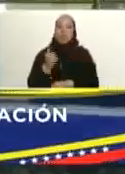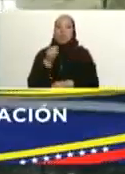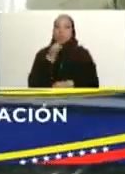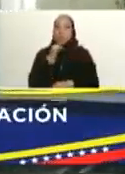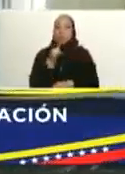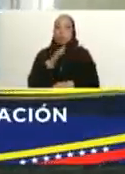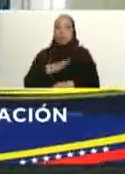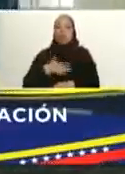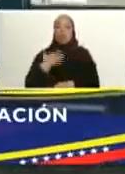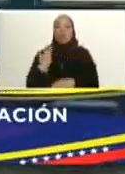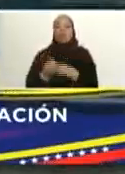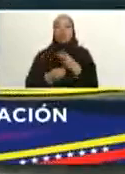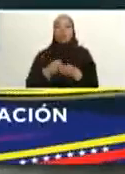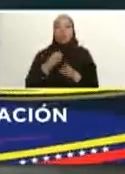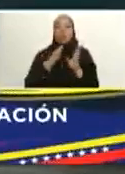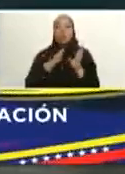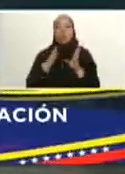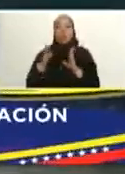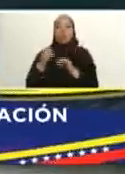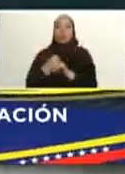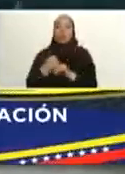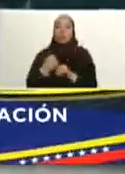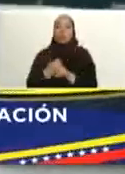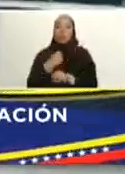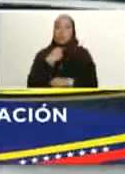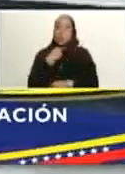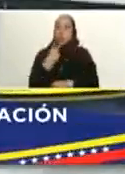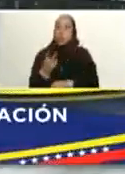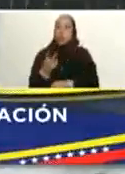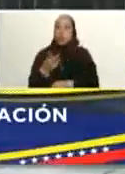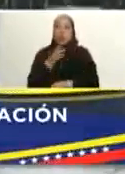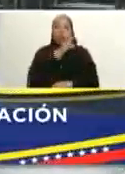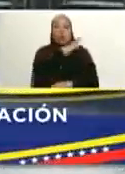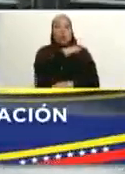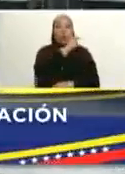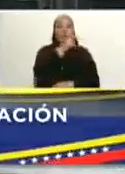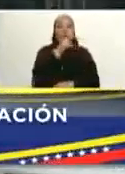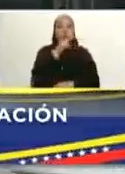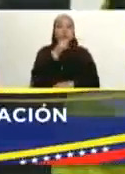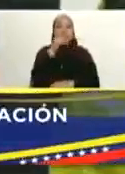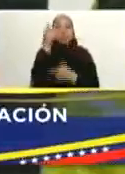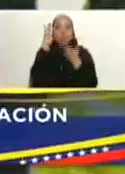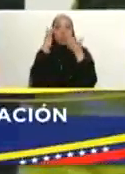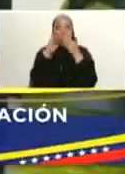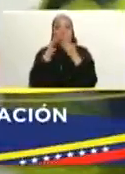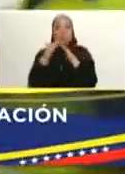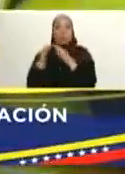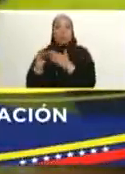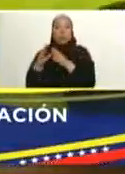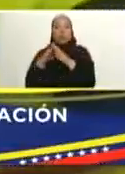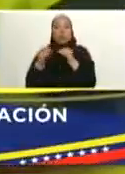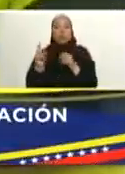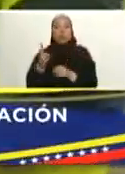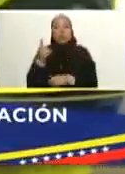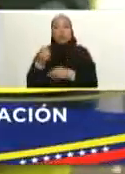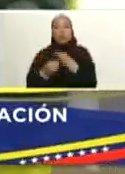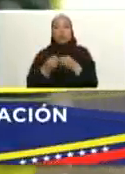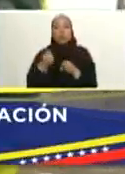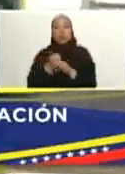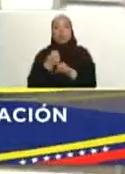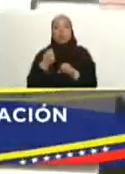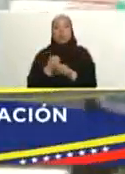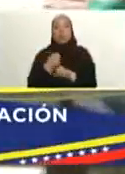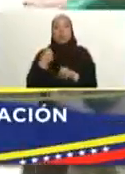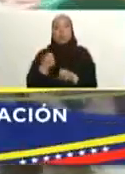El poder popular organizado, nuestra vocería, los jefes de VC, los jefes de comunidad, todos como uno solo trabajando,